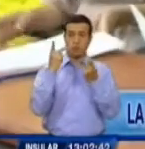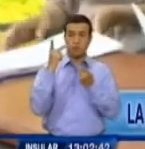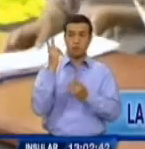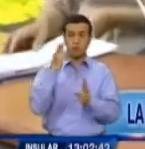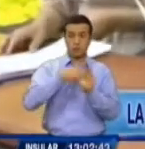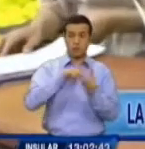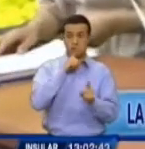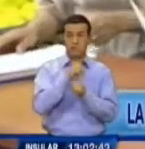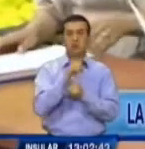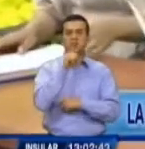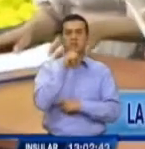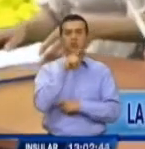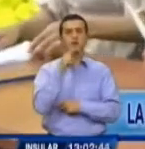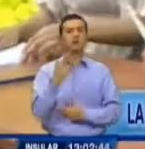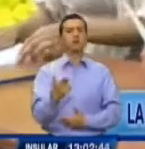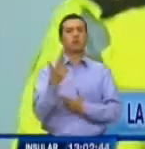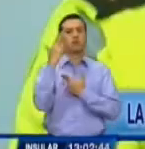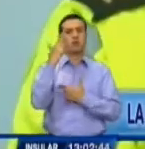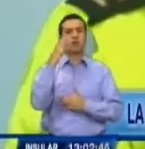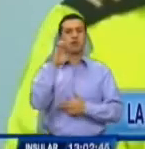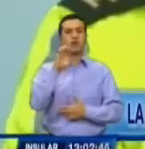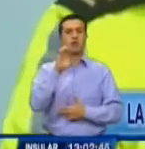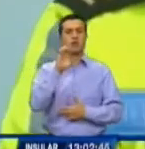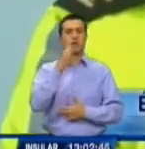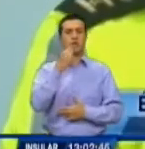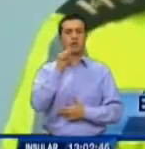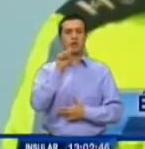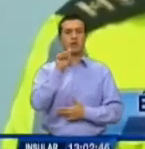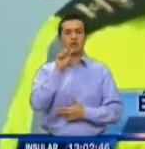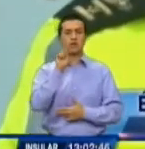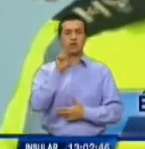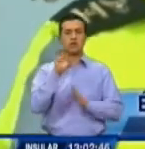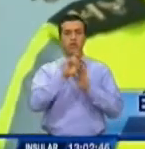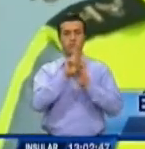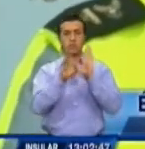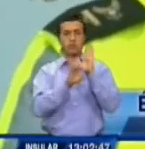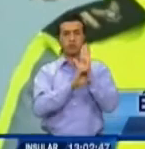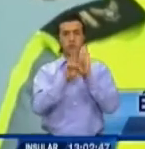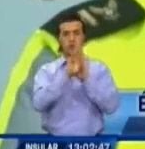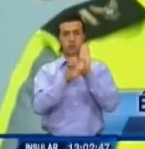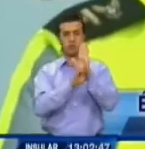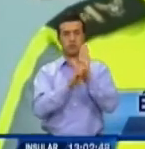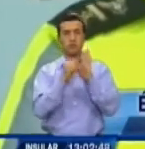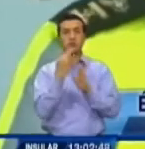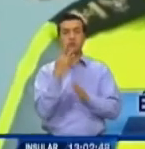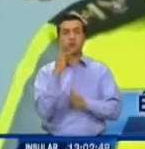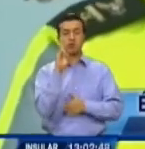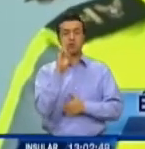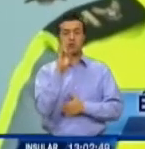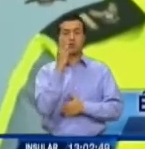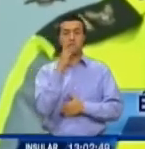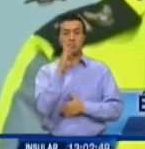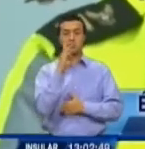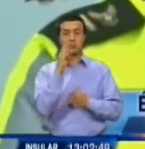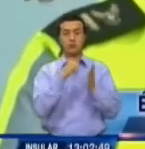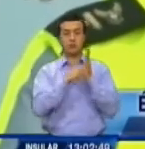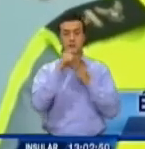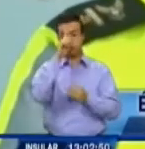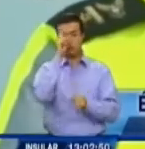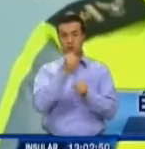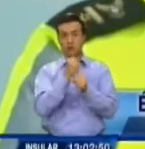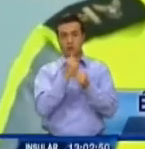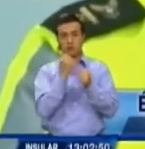lo ratifica el coronel Edgar Correa. Una carpeta amarilla con 16 hojas del Ministerio de